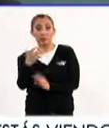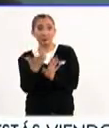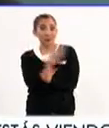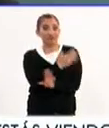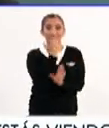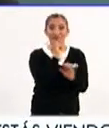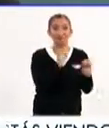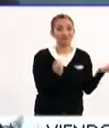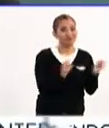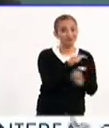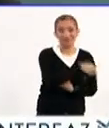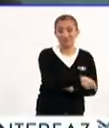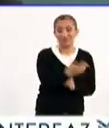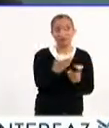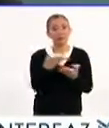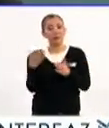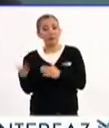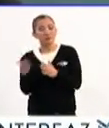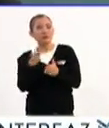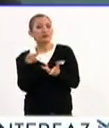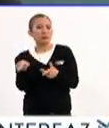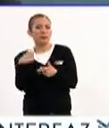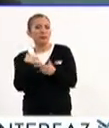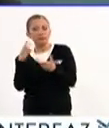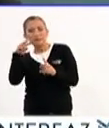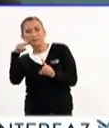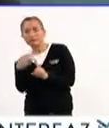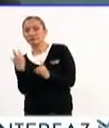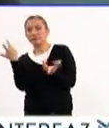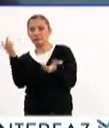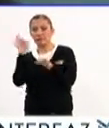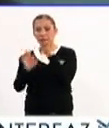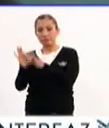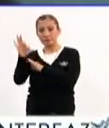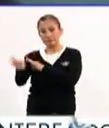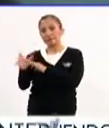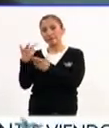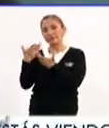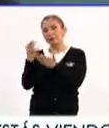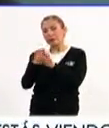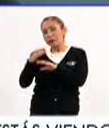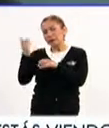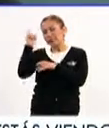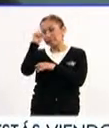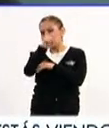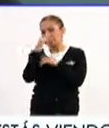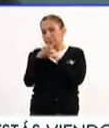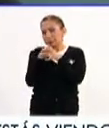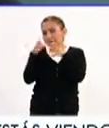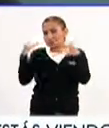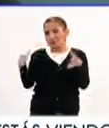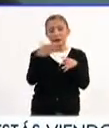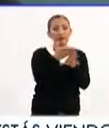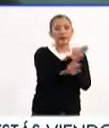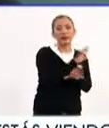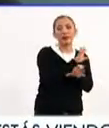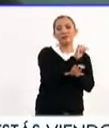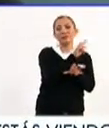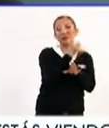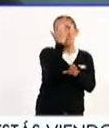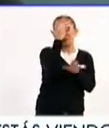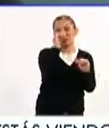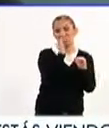ese momento inicial tampoco existía. De esa manera que la perspectiva física en la actualidad es notablemente más compleja que la que Einstein